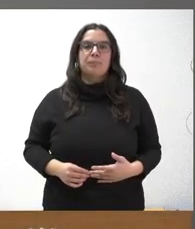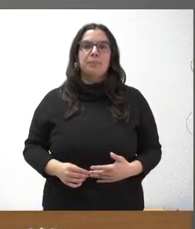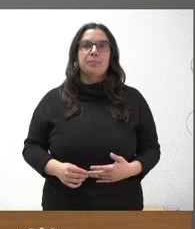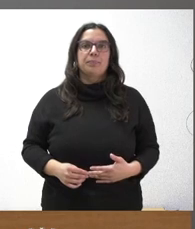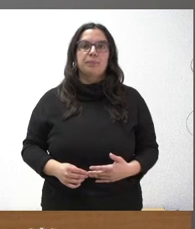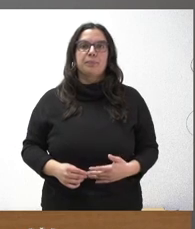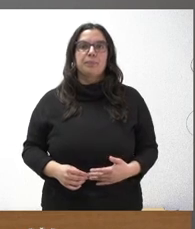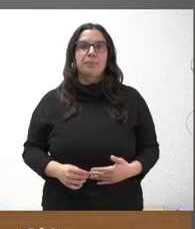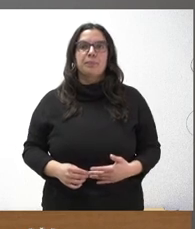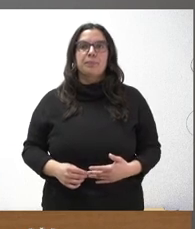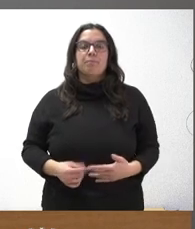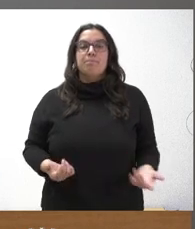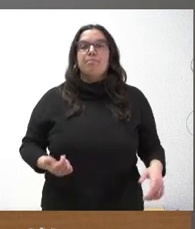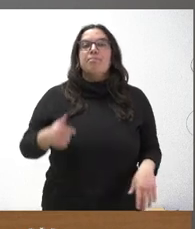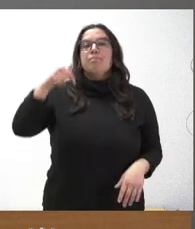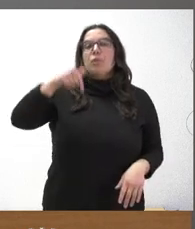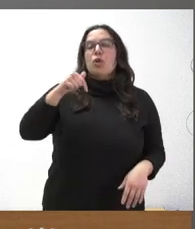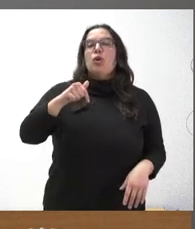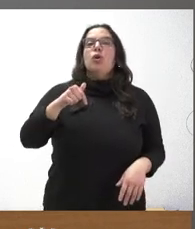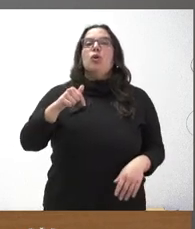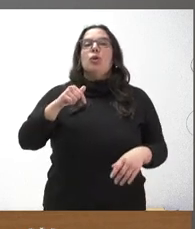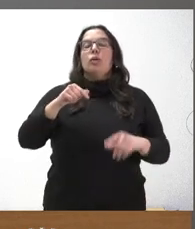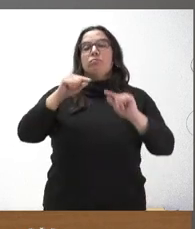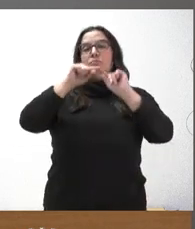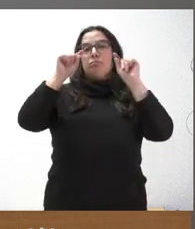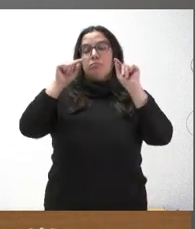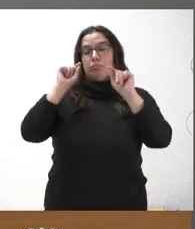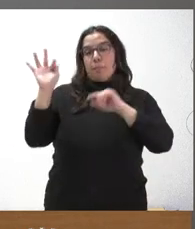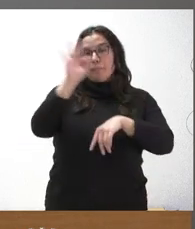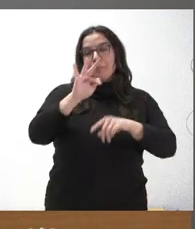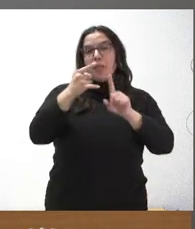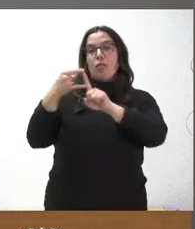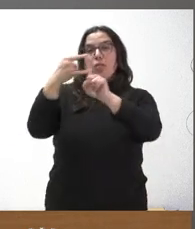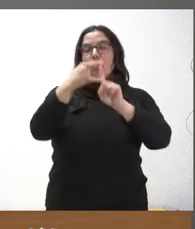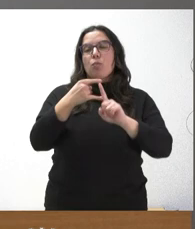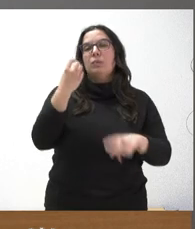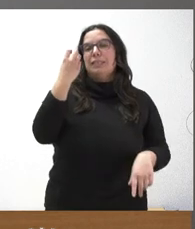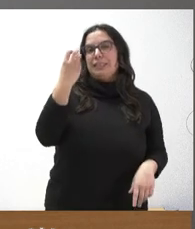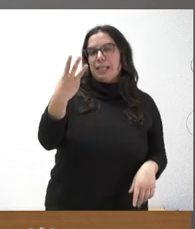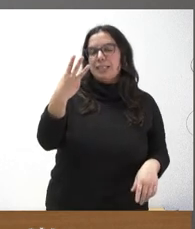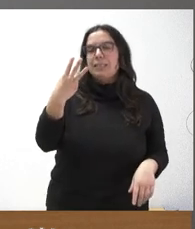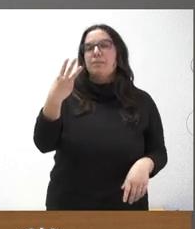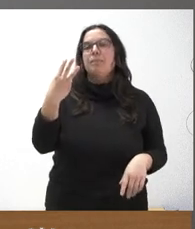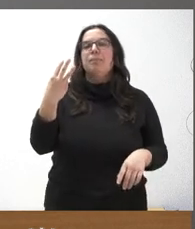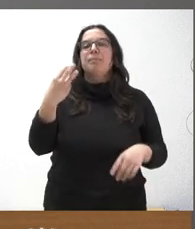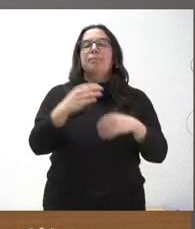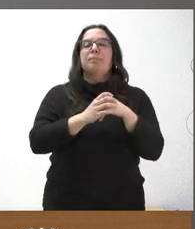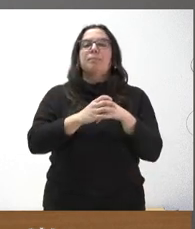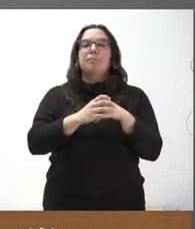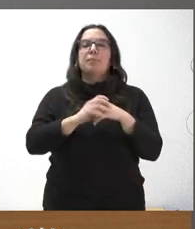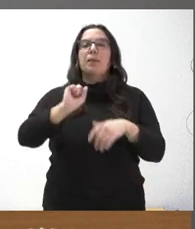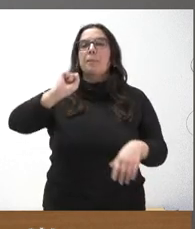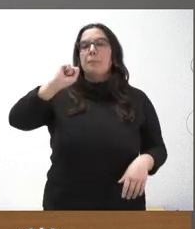monte hoy tenemos tres intervenciones en el turno de preguntas de las diferentes provincias de la comunidad lo vamos a